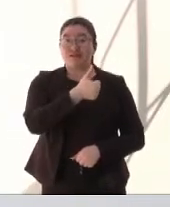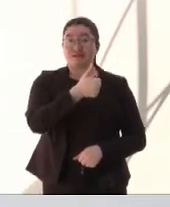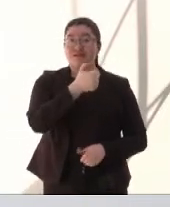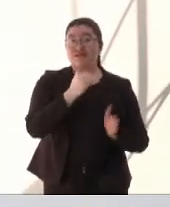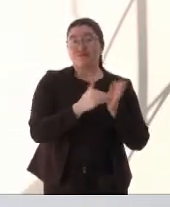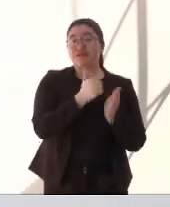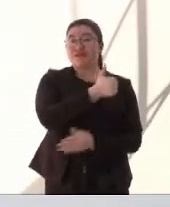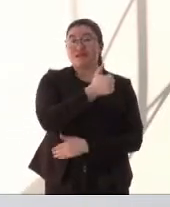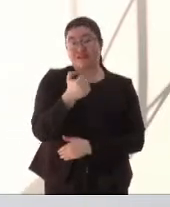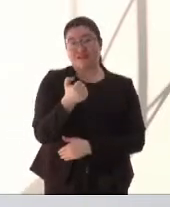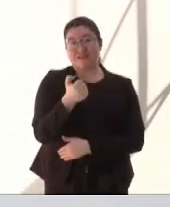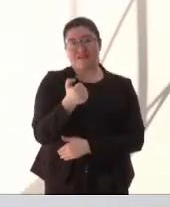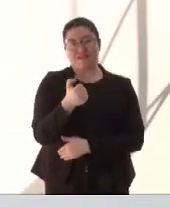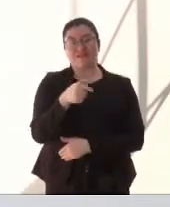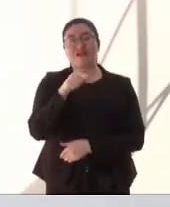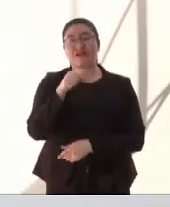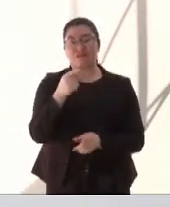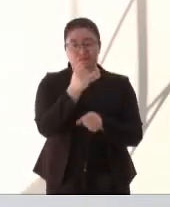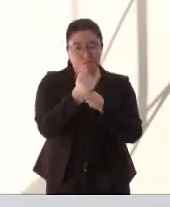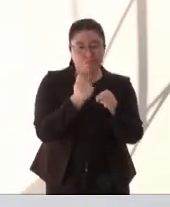el delito de violencia familiar,